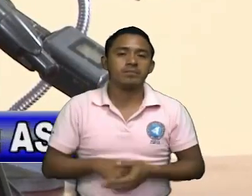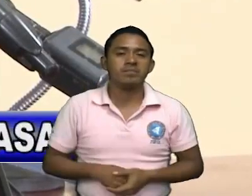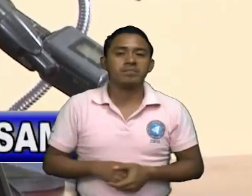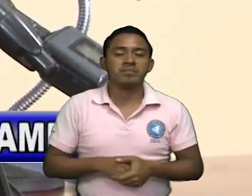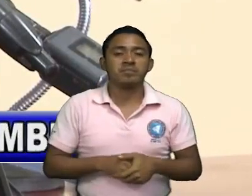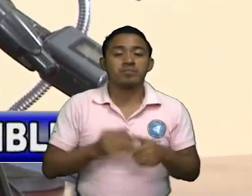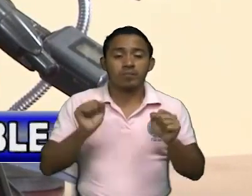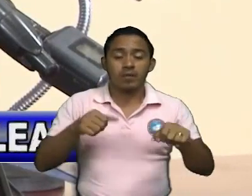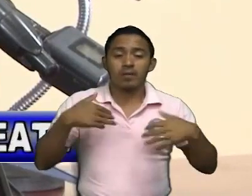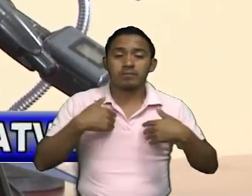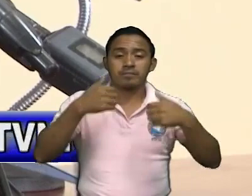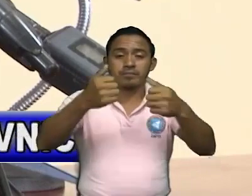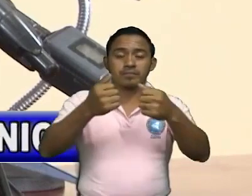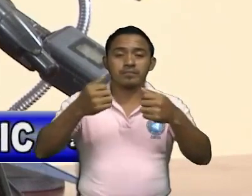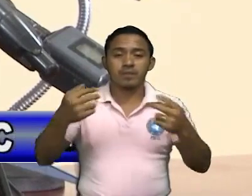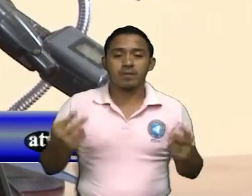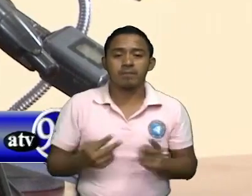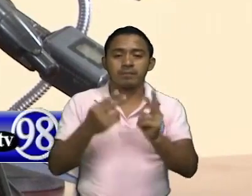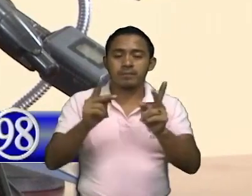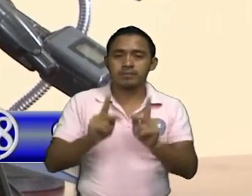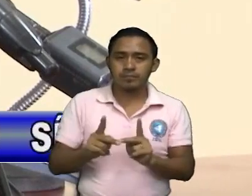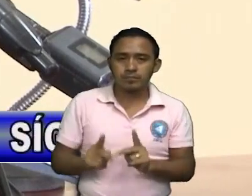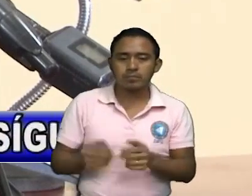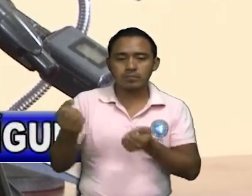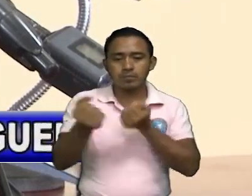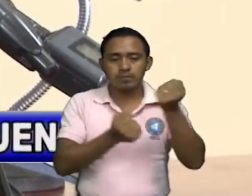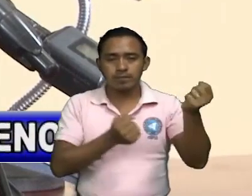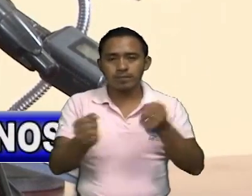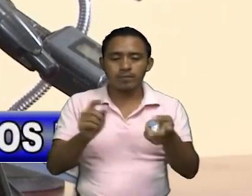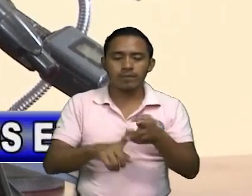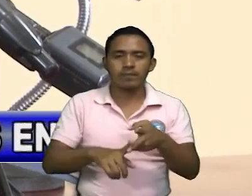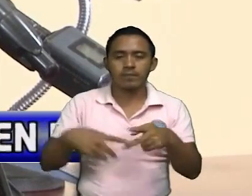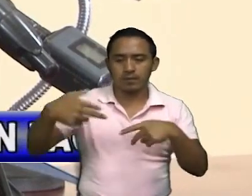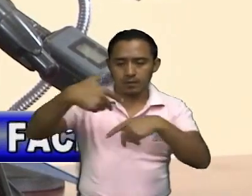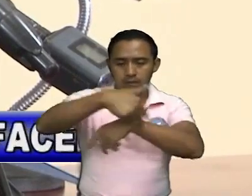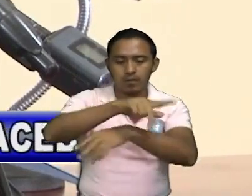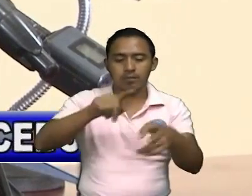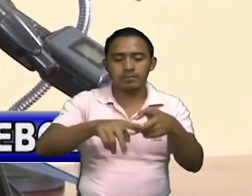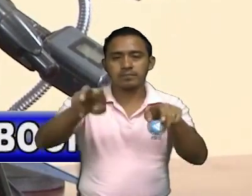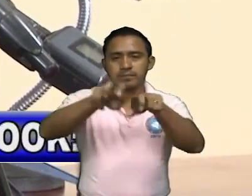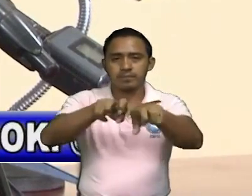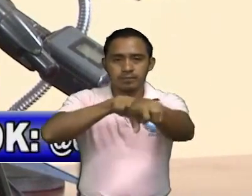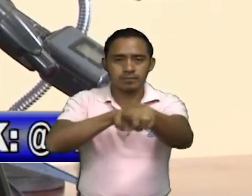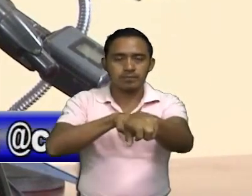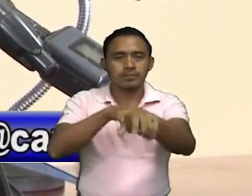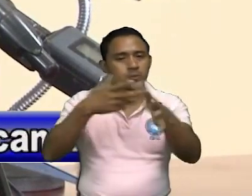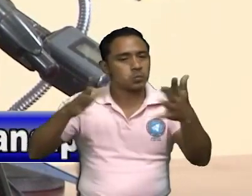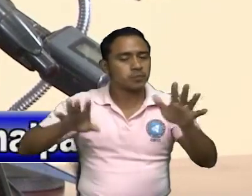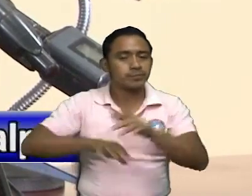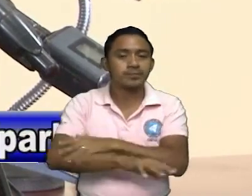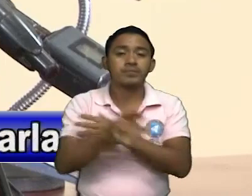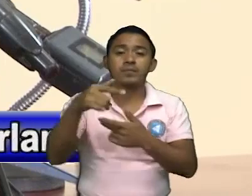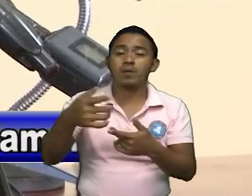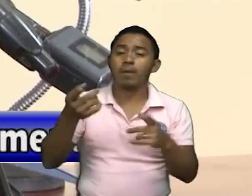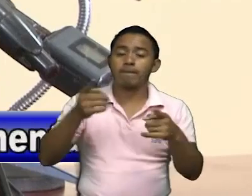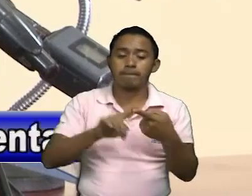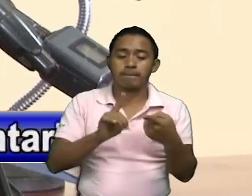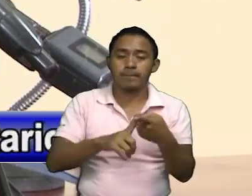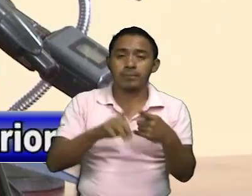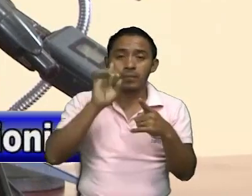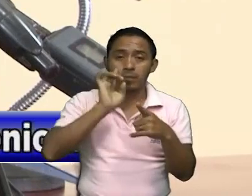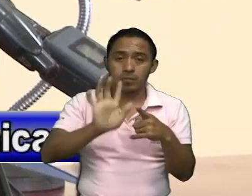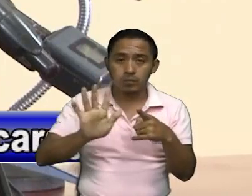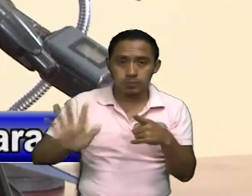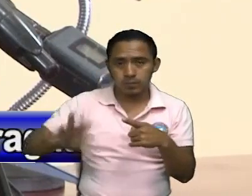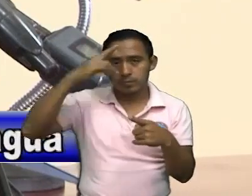para salvar vidas a conductores, peatones y pasajeros, principalmente la prudencia y